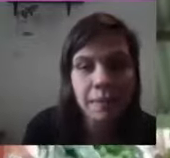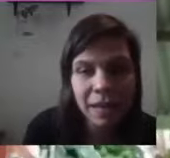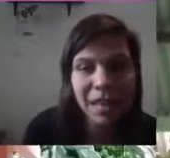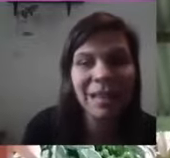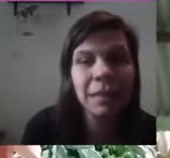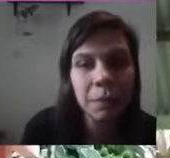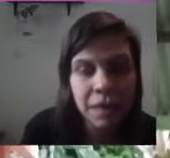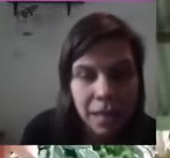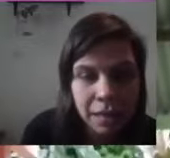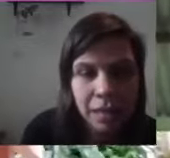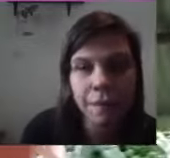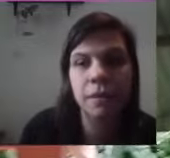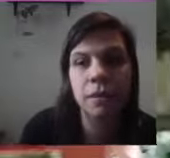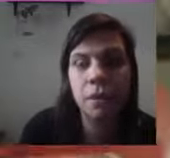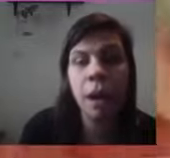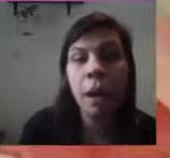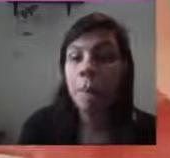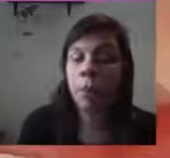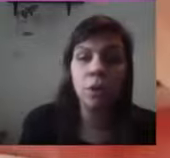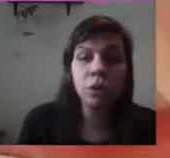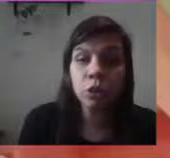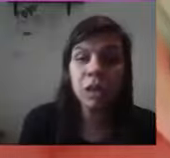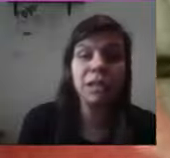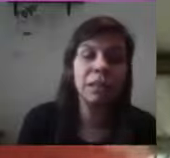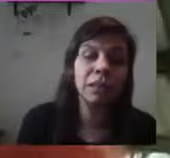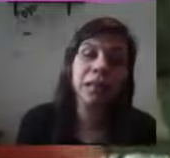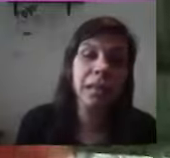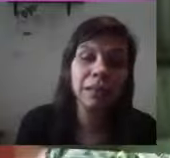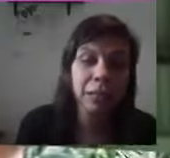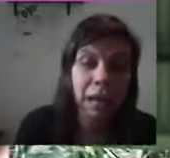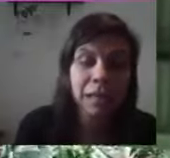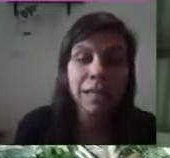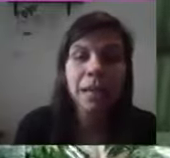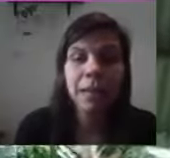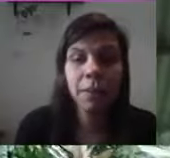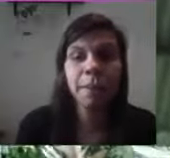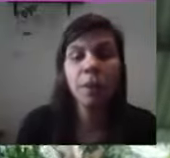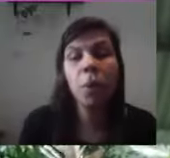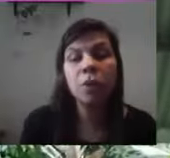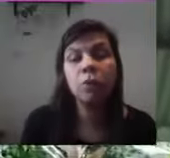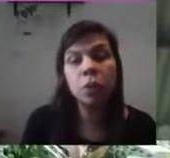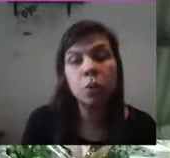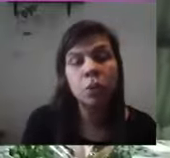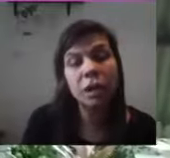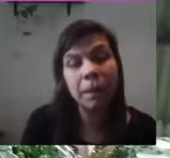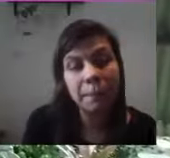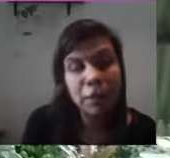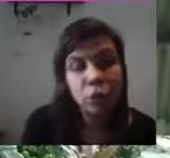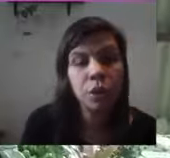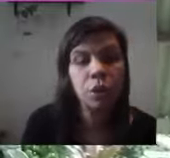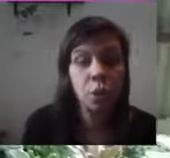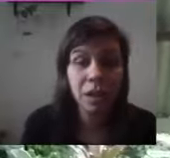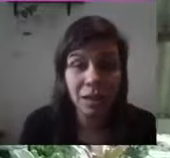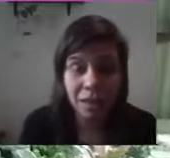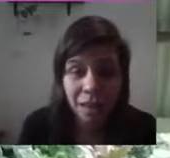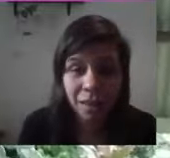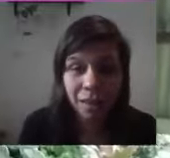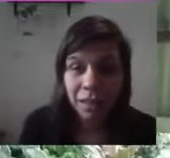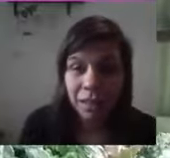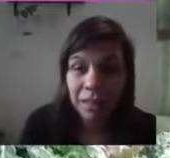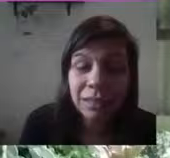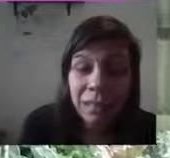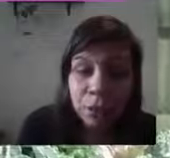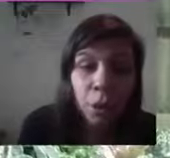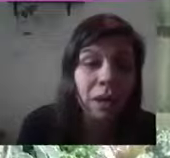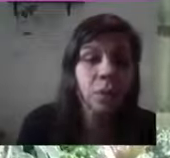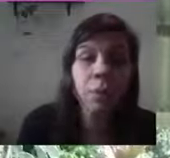temática de manera inmediata y efectiva, por lo que todas las entidades estatales deben promover un discurso de respeto y solidaridad,